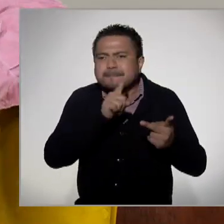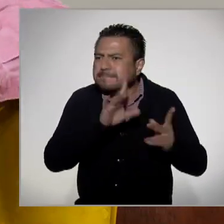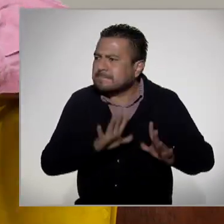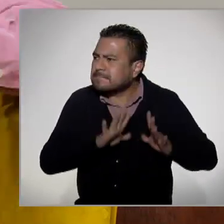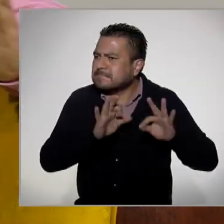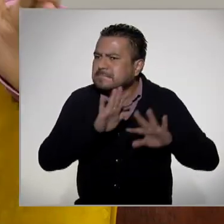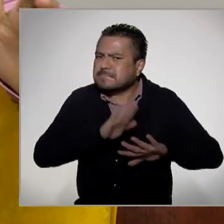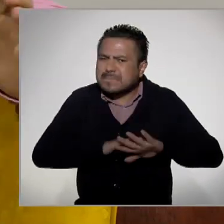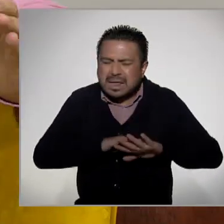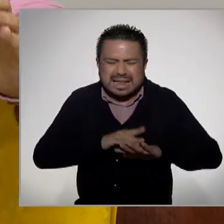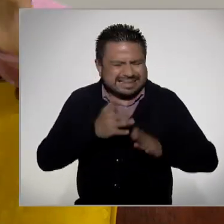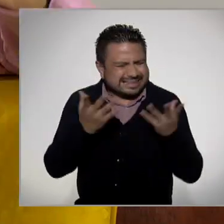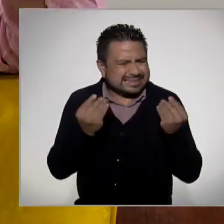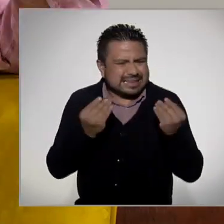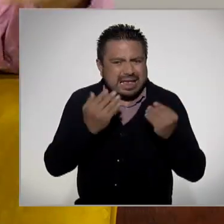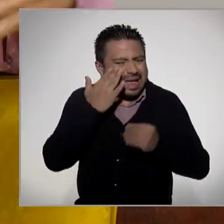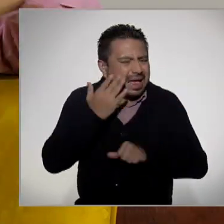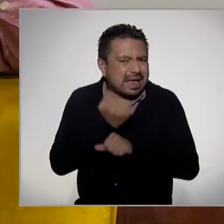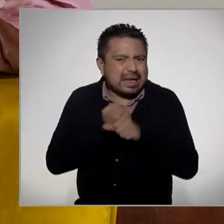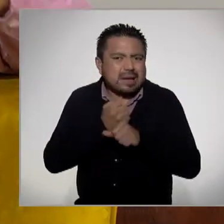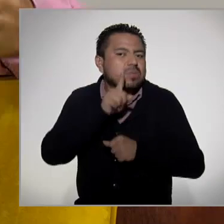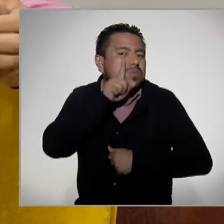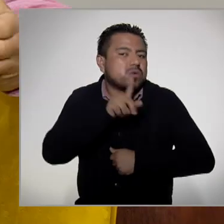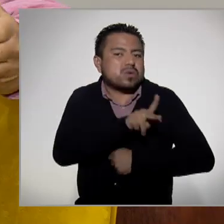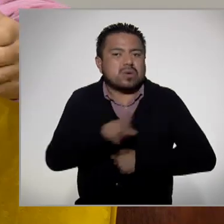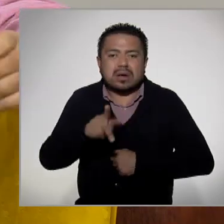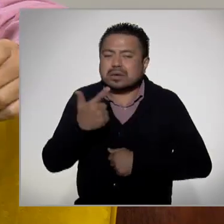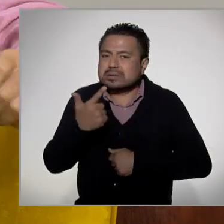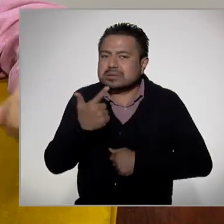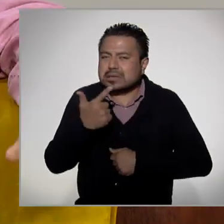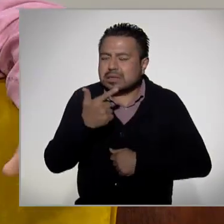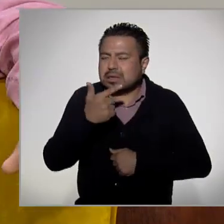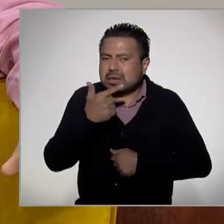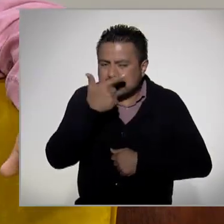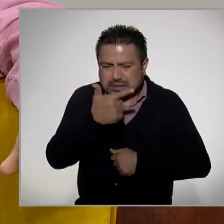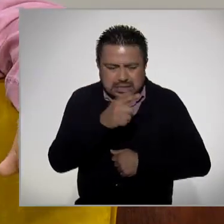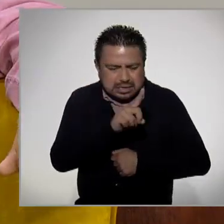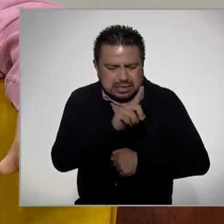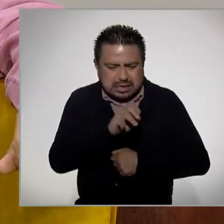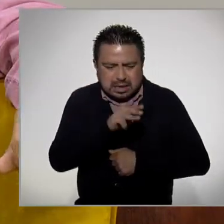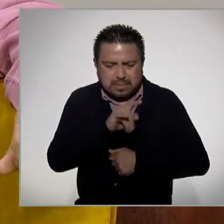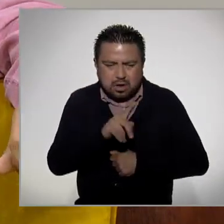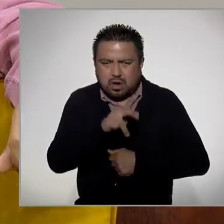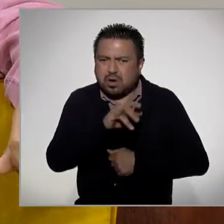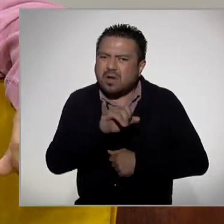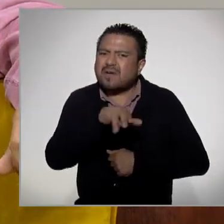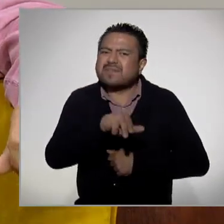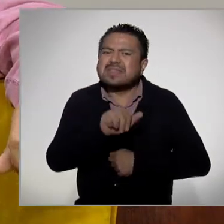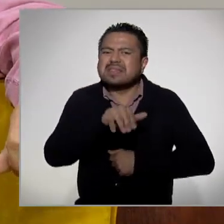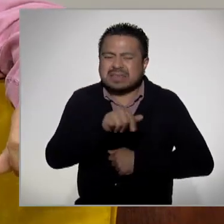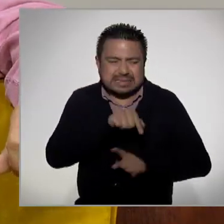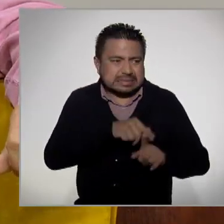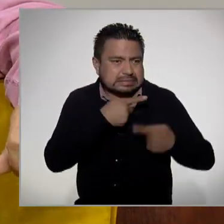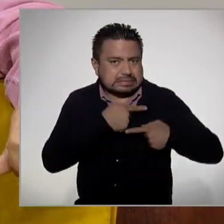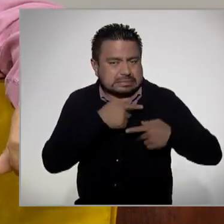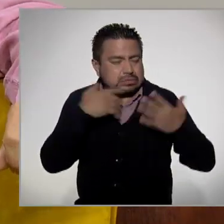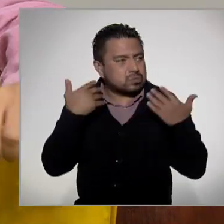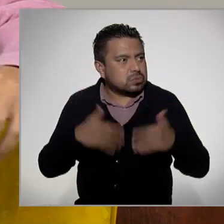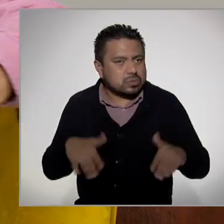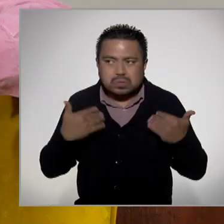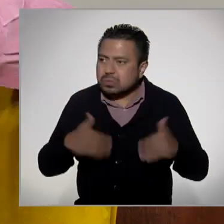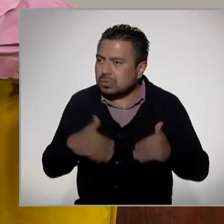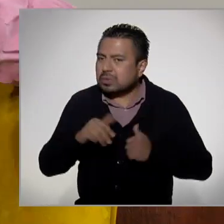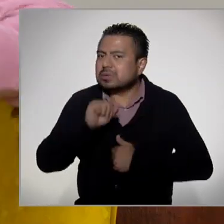comunicado que hay muchas causas de anemia la mujer que tiene 7 de hemoglobina es una es una anemia seria la que la persona que tiene 7 hemoglobina